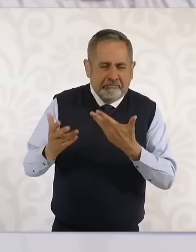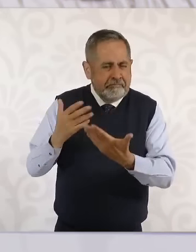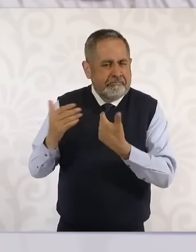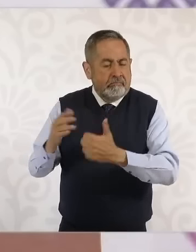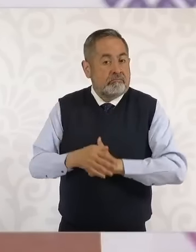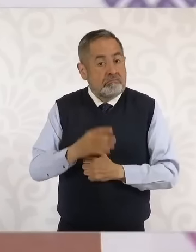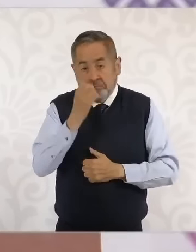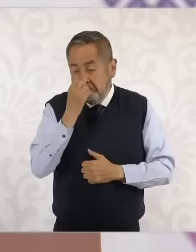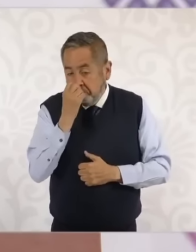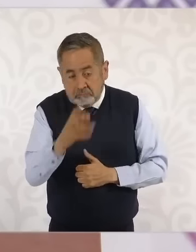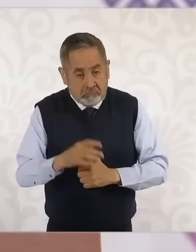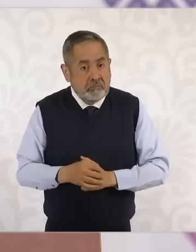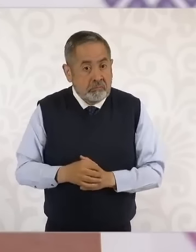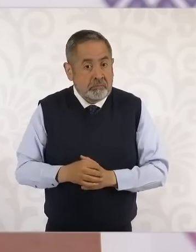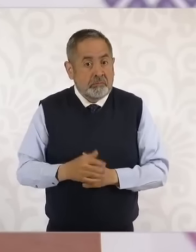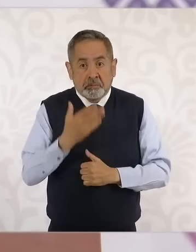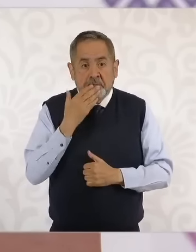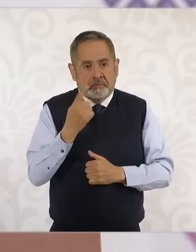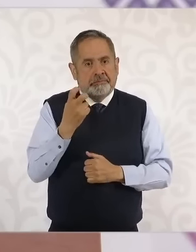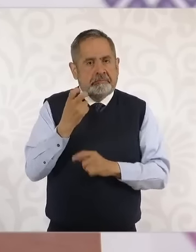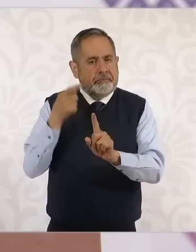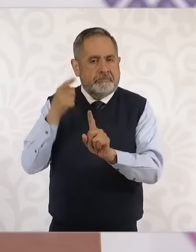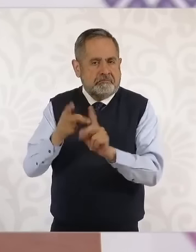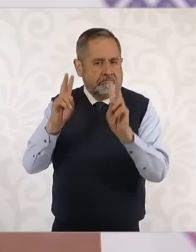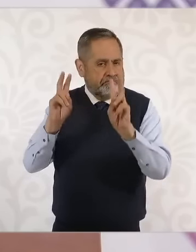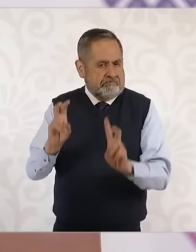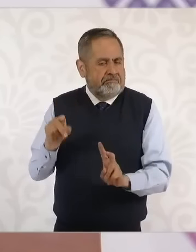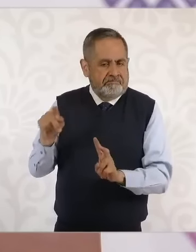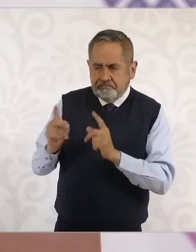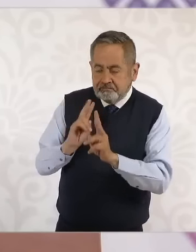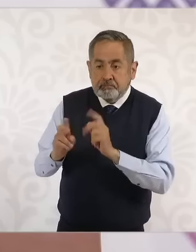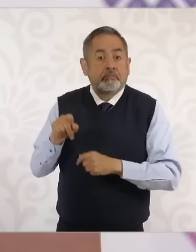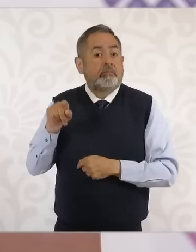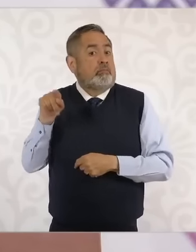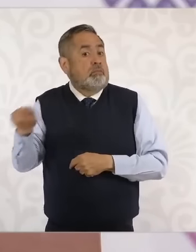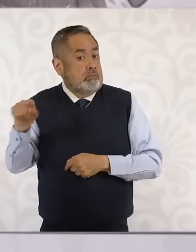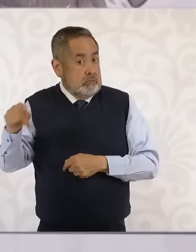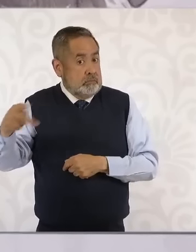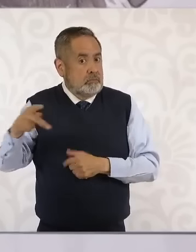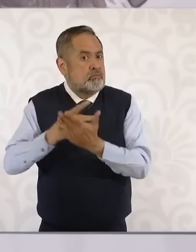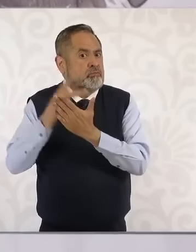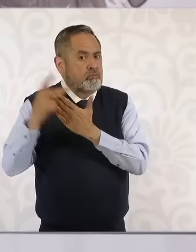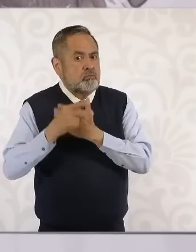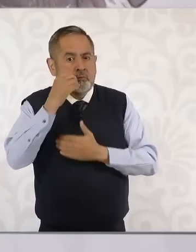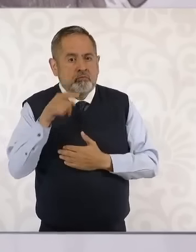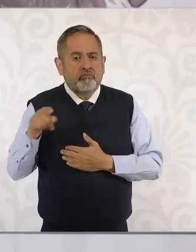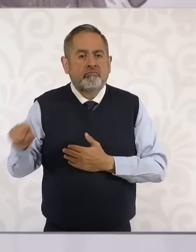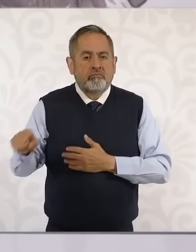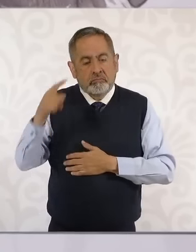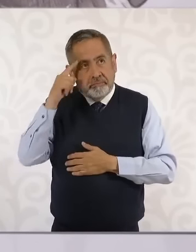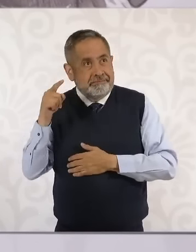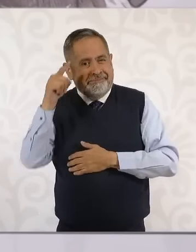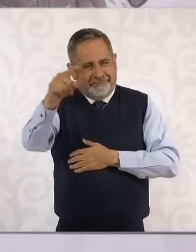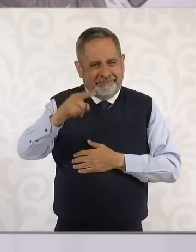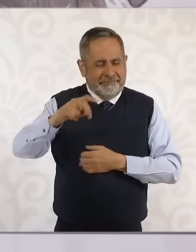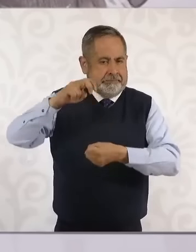Entonces principalmente hablamos sobre esos temas. Ella tiene un programa muy interesante de reconciliación